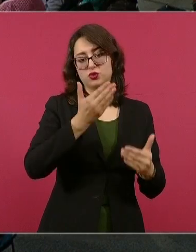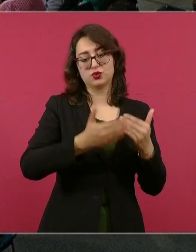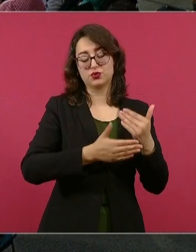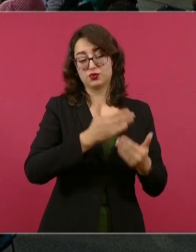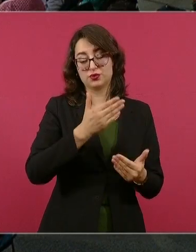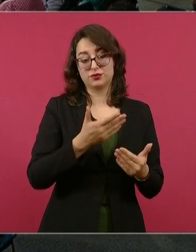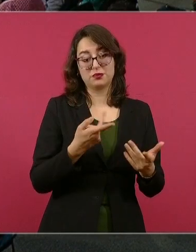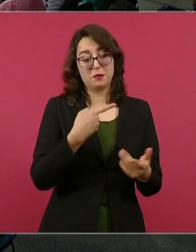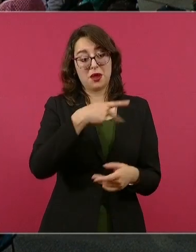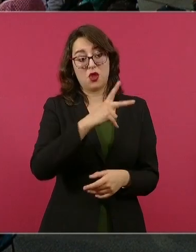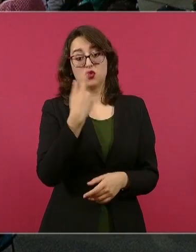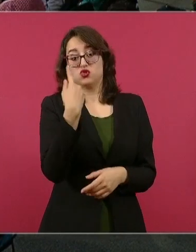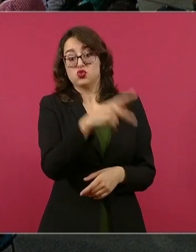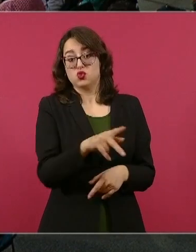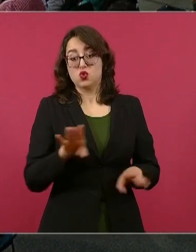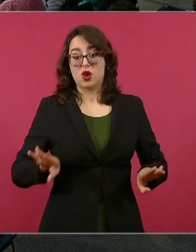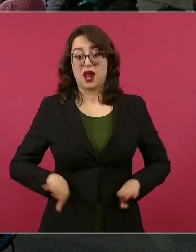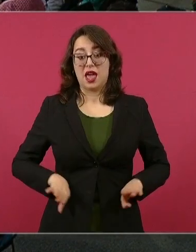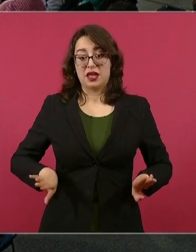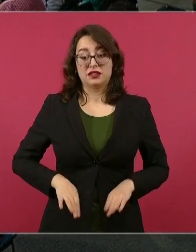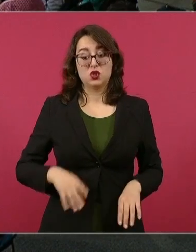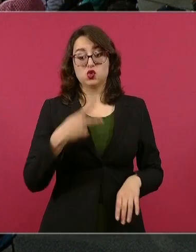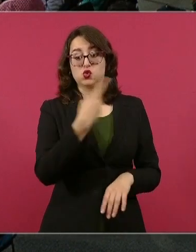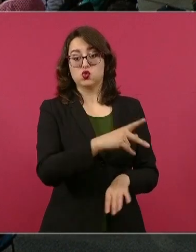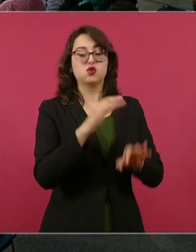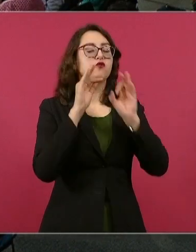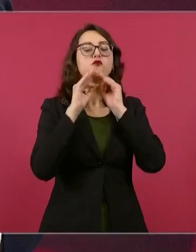pero es un modelo, ¿no?,